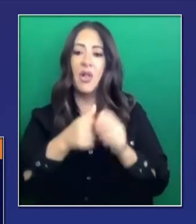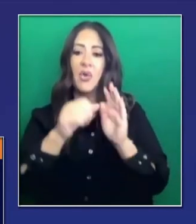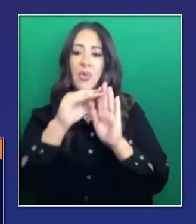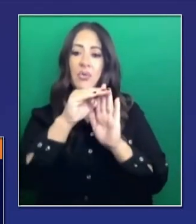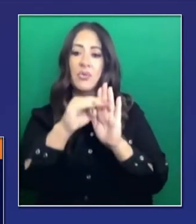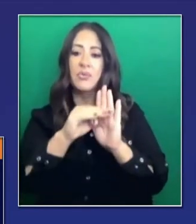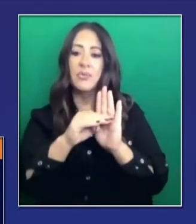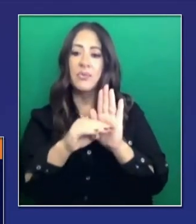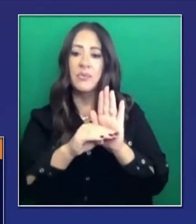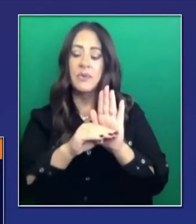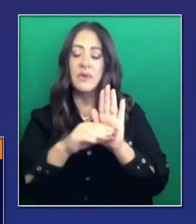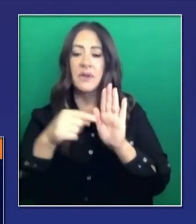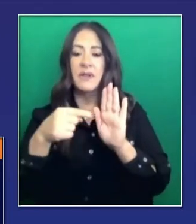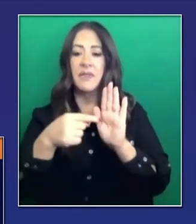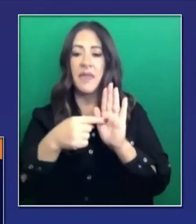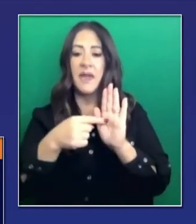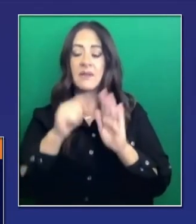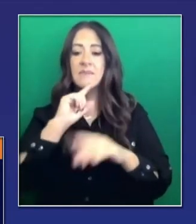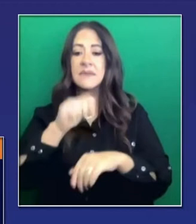California,